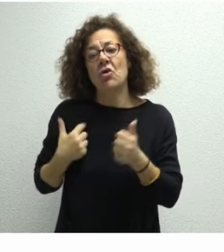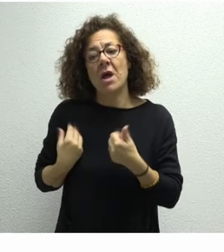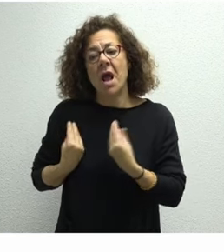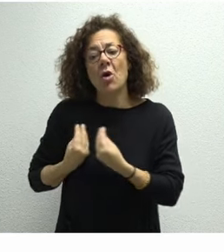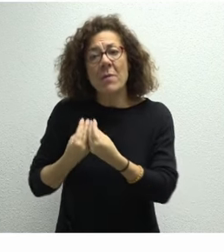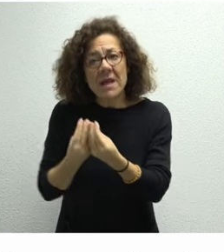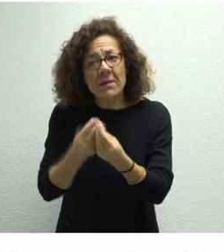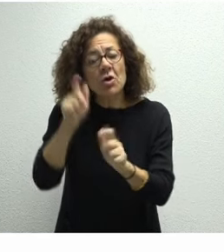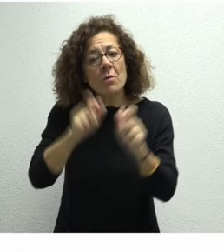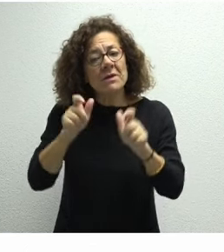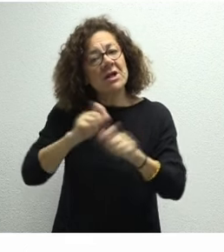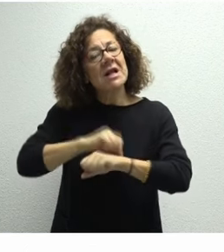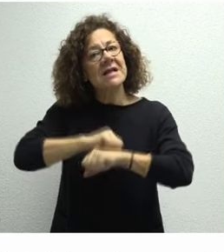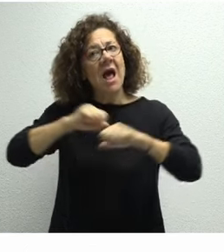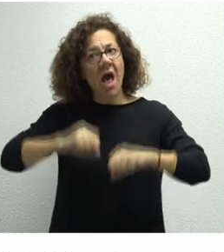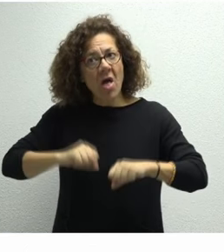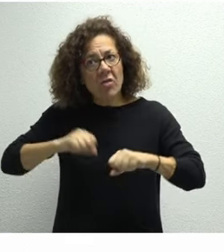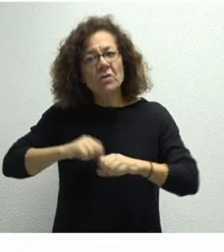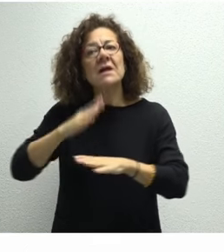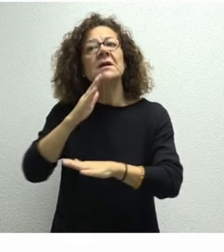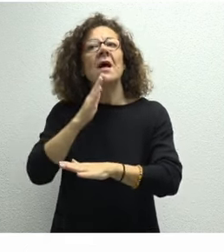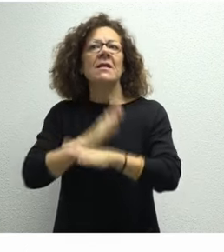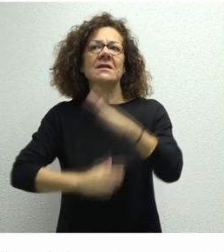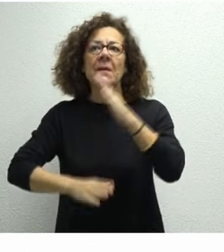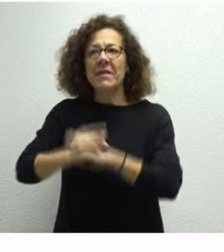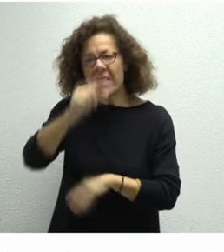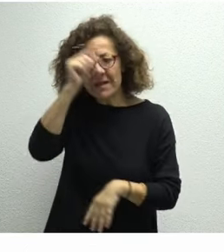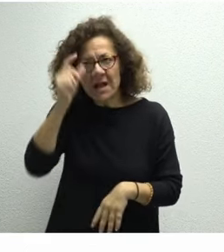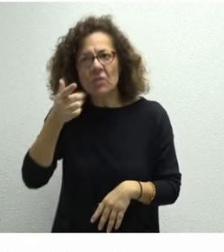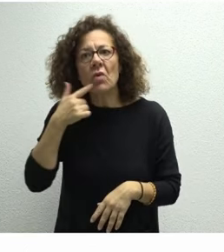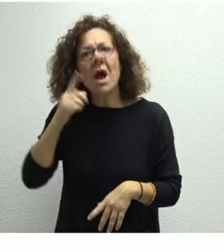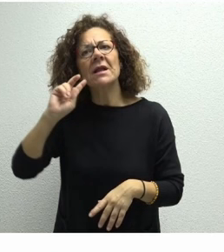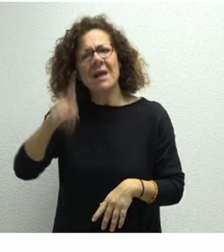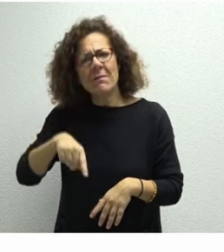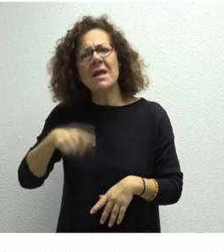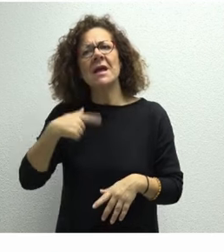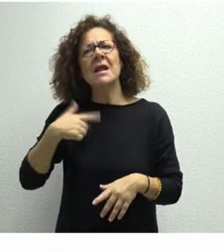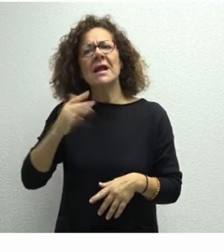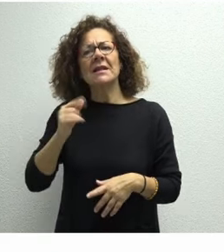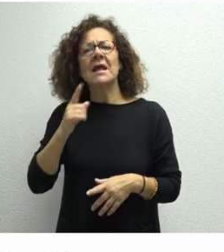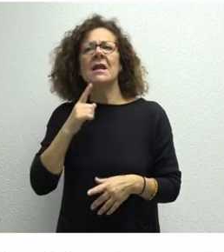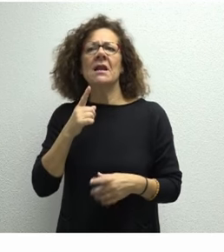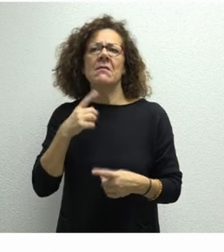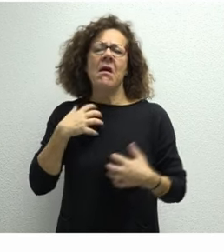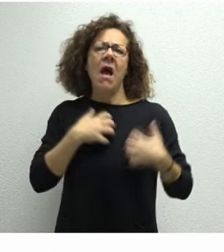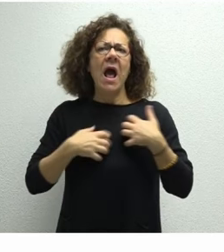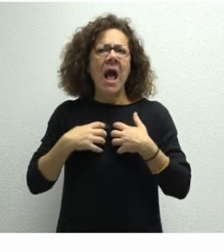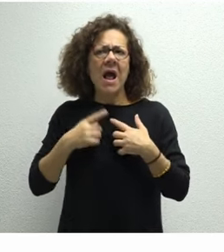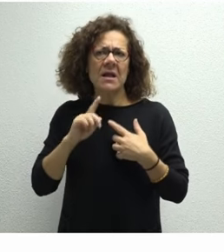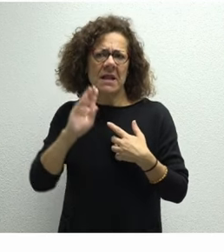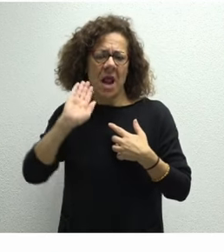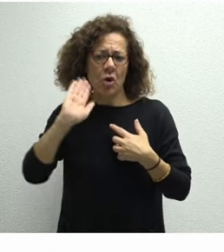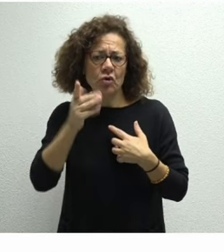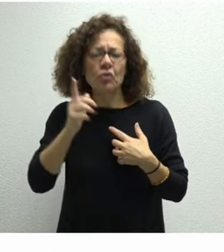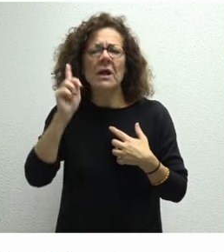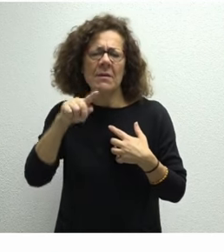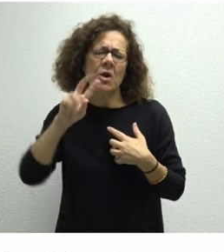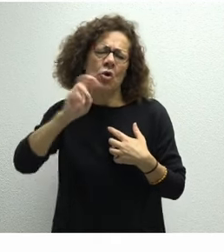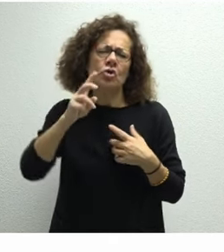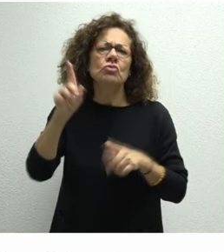adultas con discapacidad intelectual y otras discapacidades del desarrollo que además presentan alteraciones de la conducta o problemas de Salud